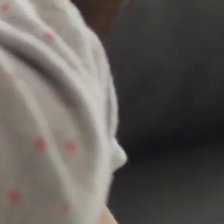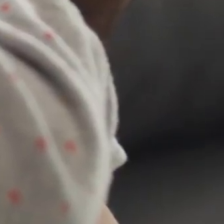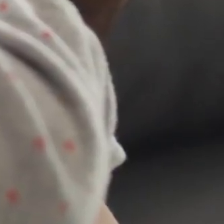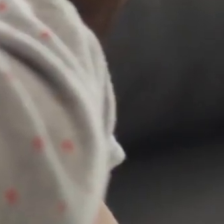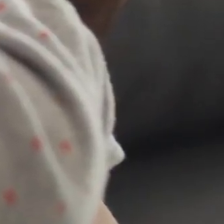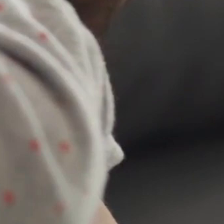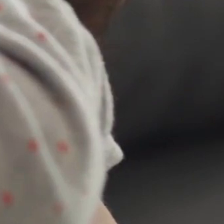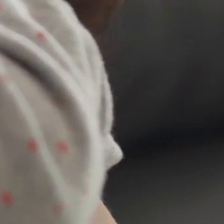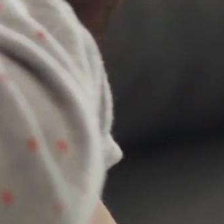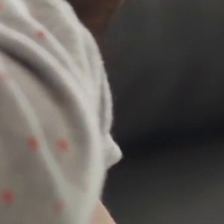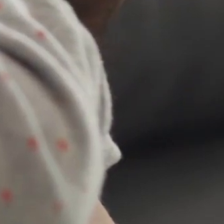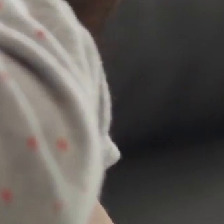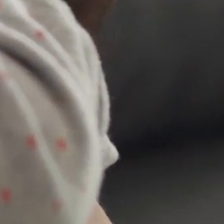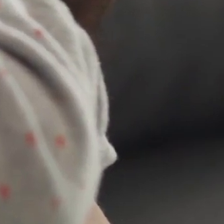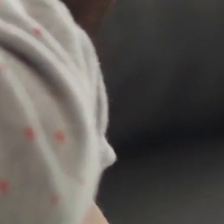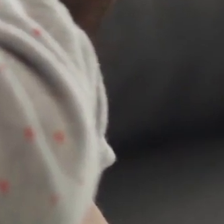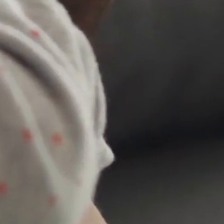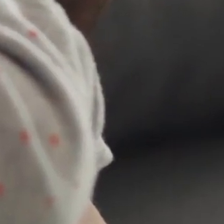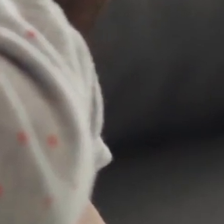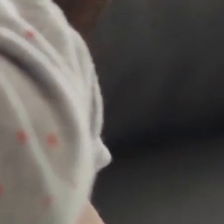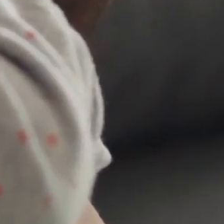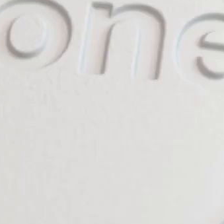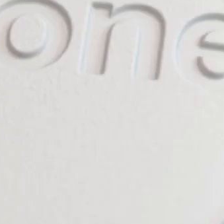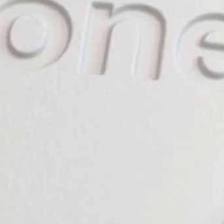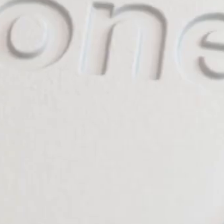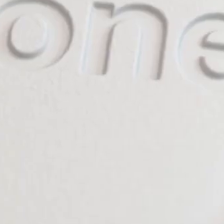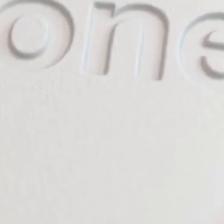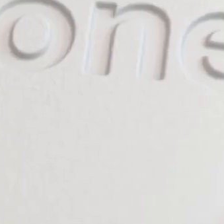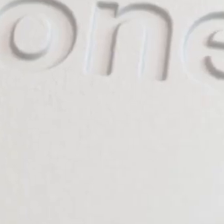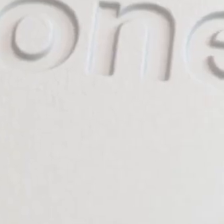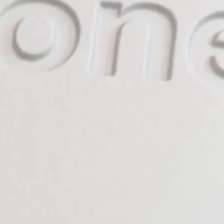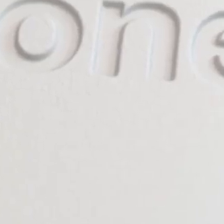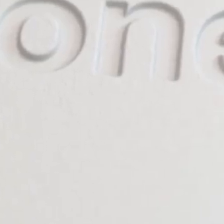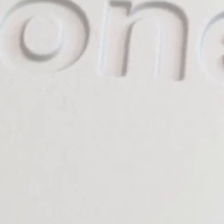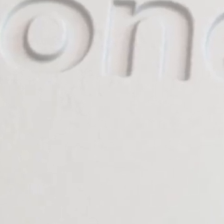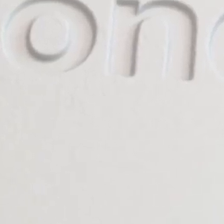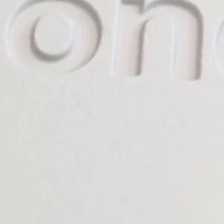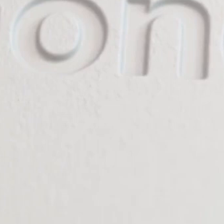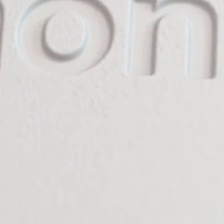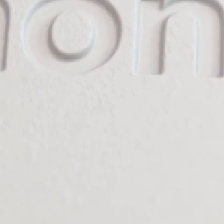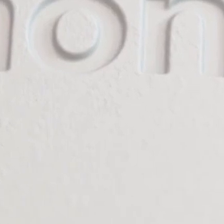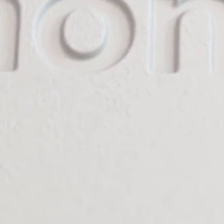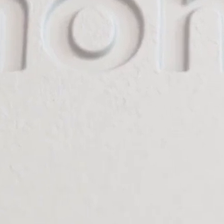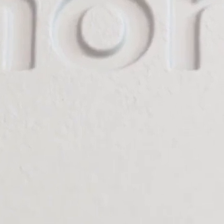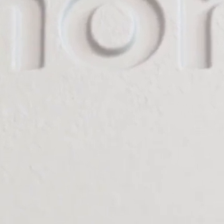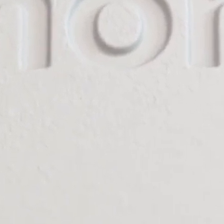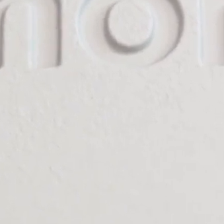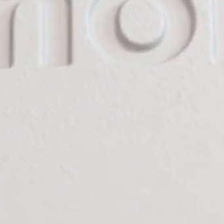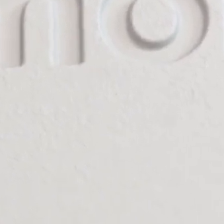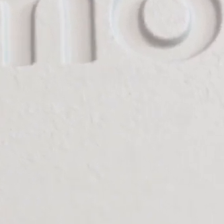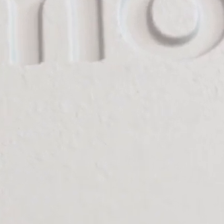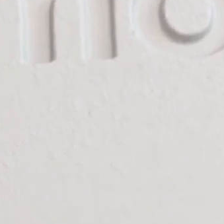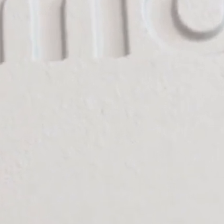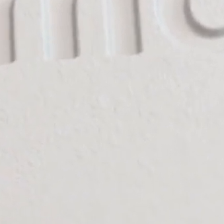de amamantar para reducir riesgo de cáncer de mama y solo apelar al uso de reemplazo hormonal para la